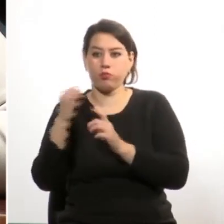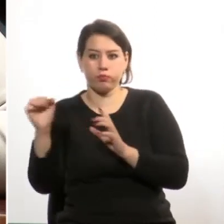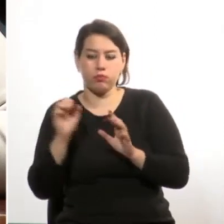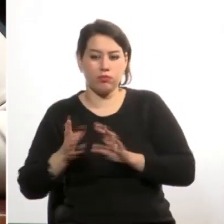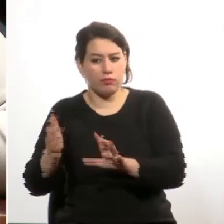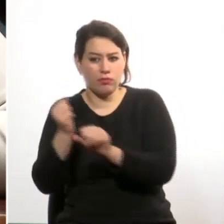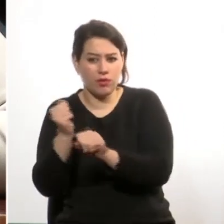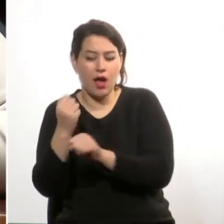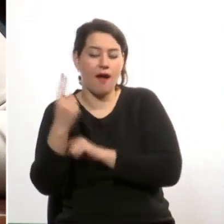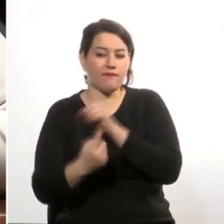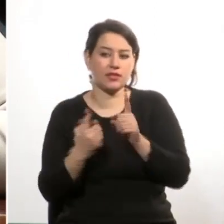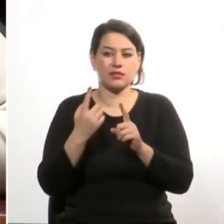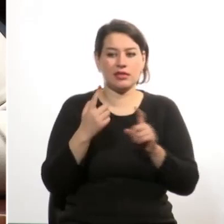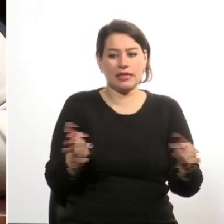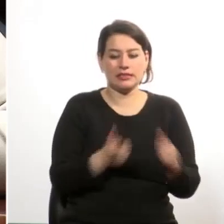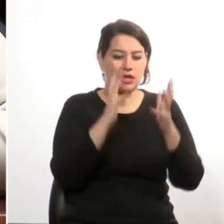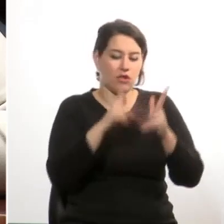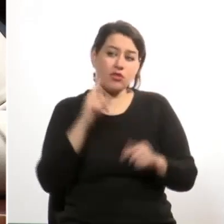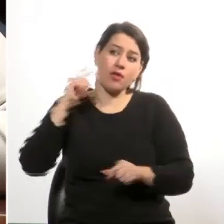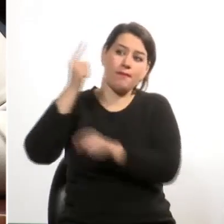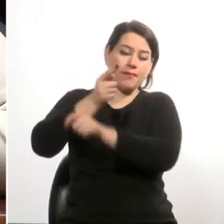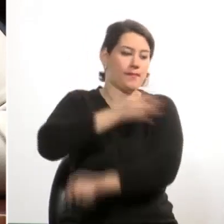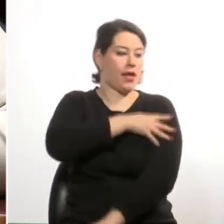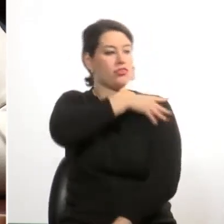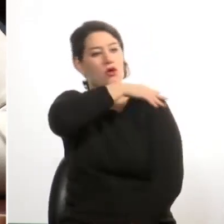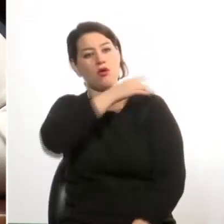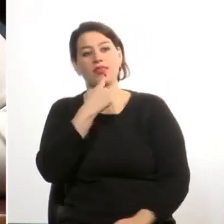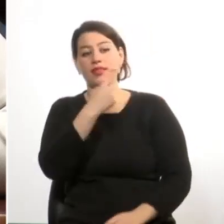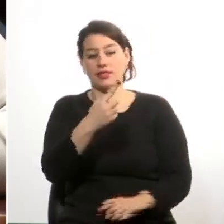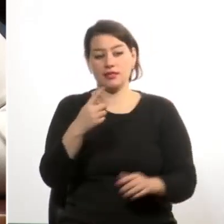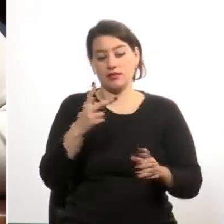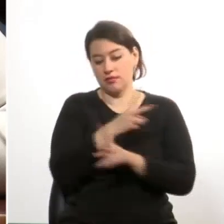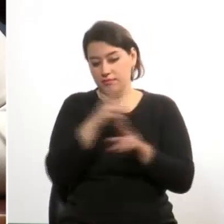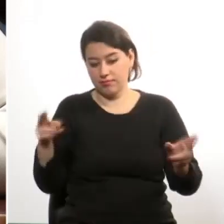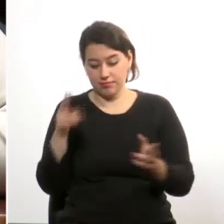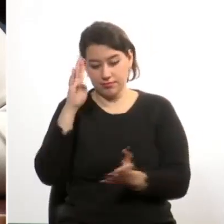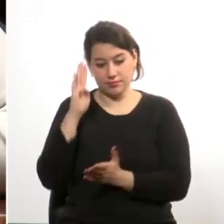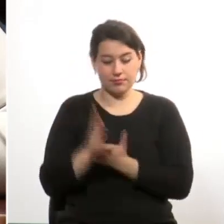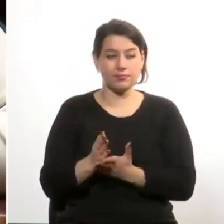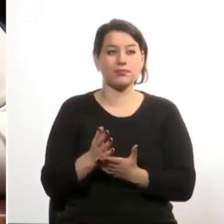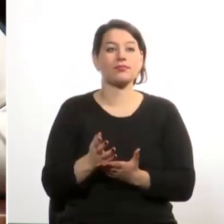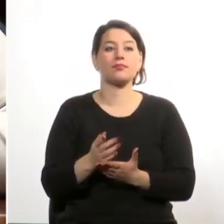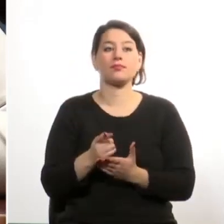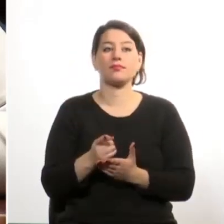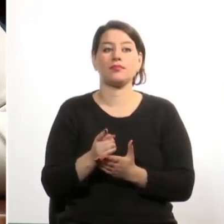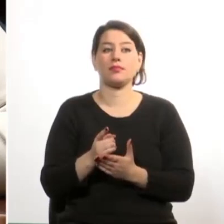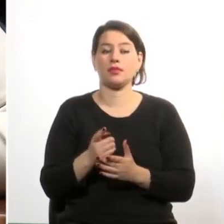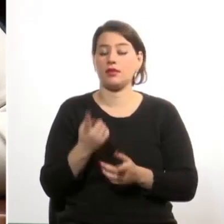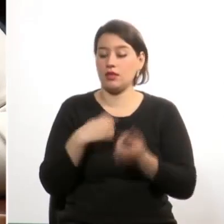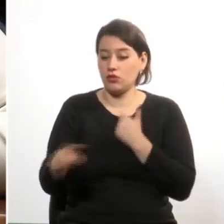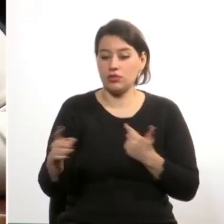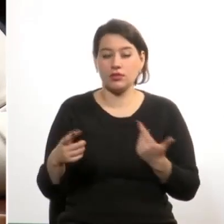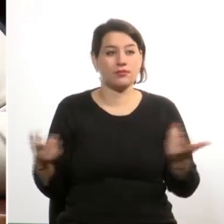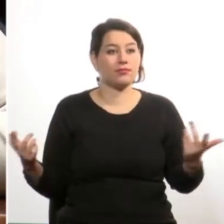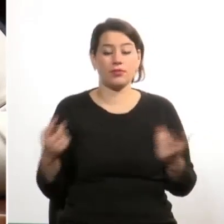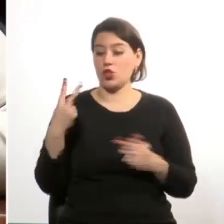funciones y en ocasión de acciones ordenadas por los mandos que actuaron durante el periodo de facto. De un plumazo, entonces,